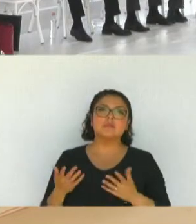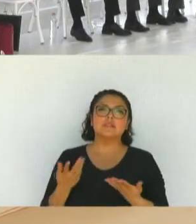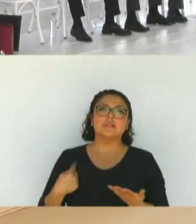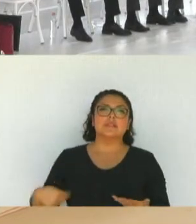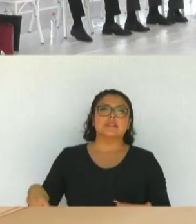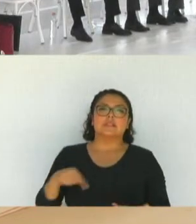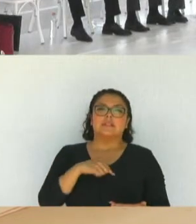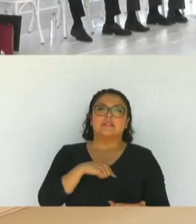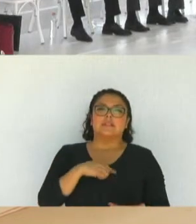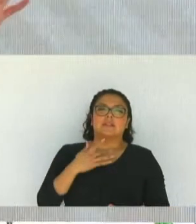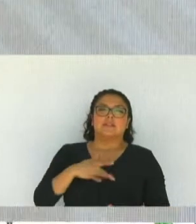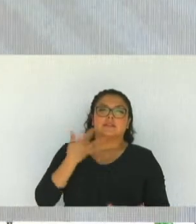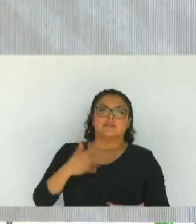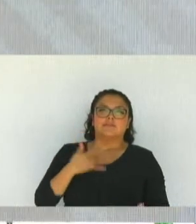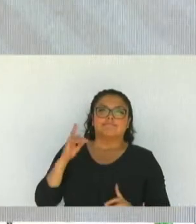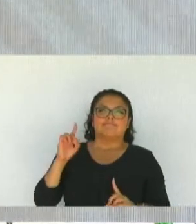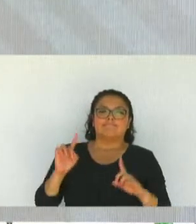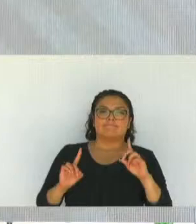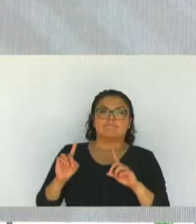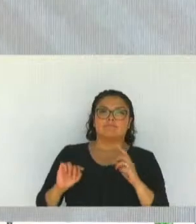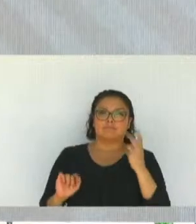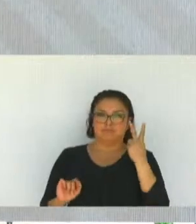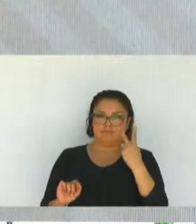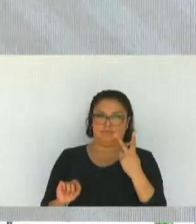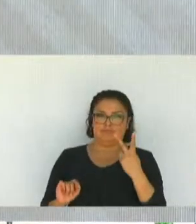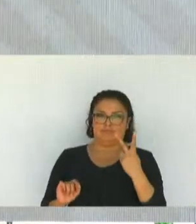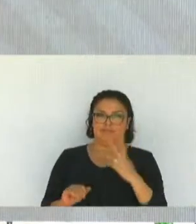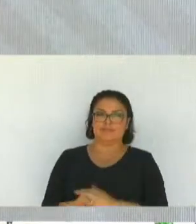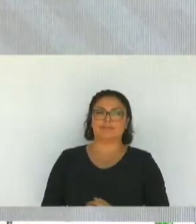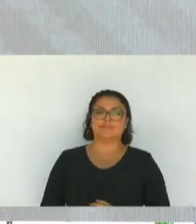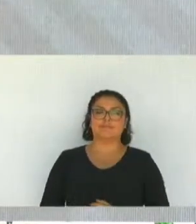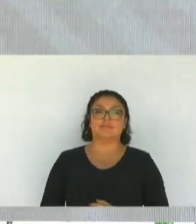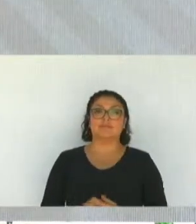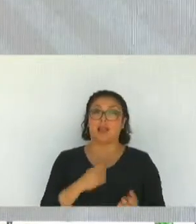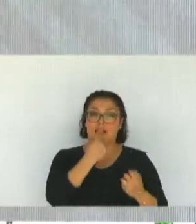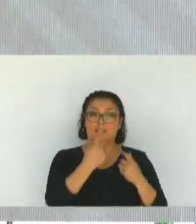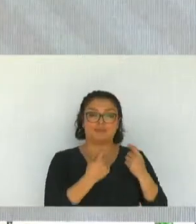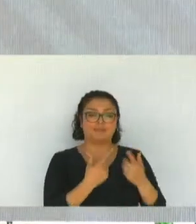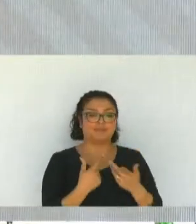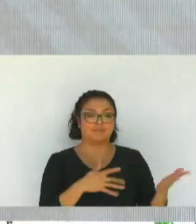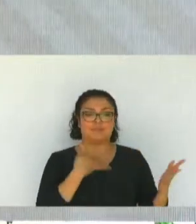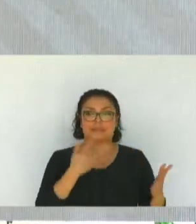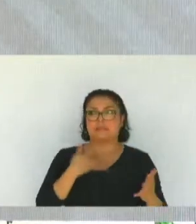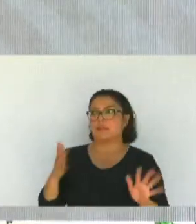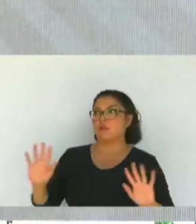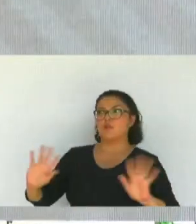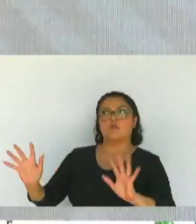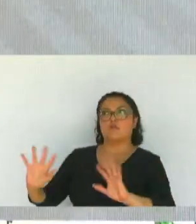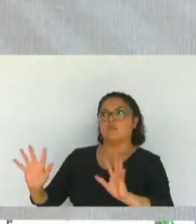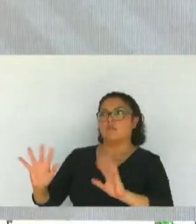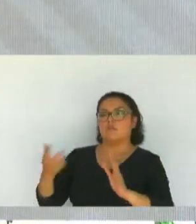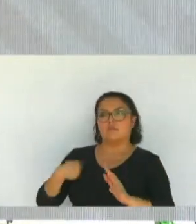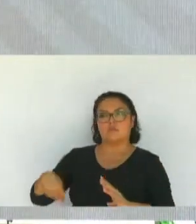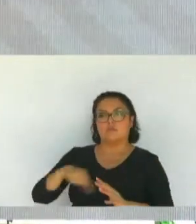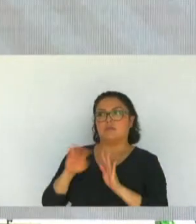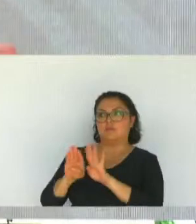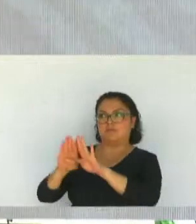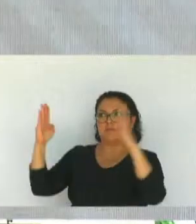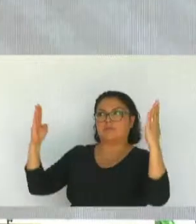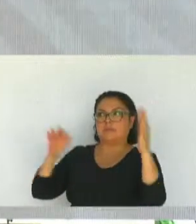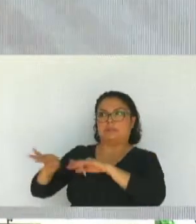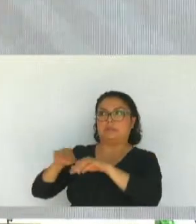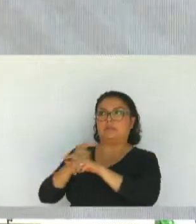grandes posturas al interior de las instituciones. Quienes consideraban que era muy riesgoso abrir y que esto